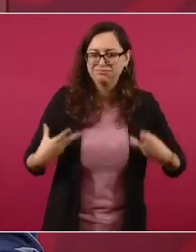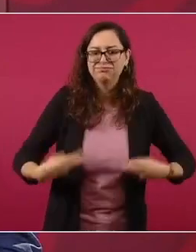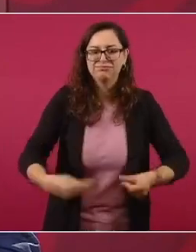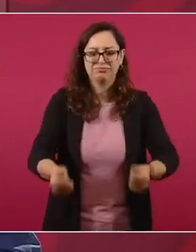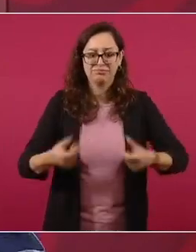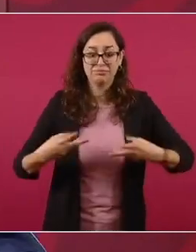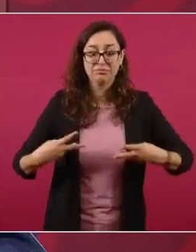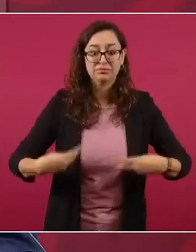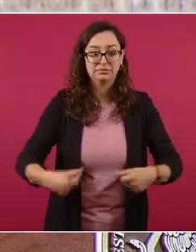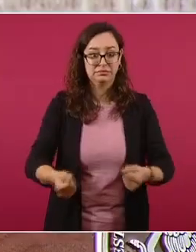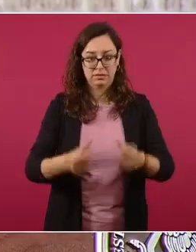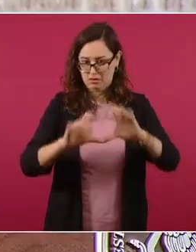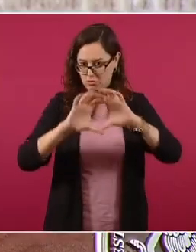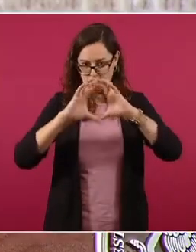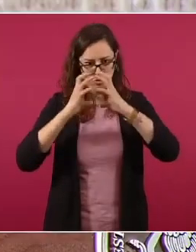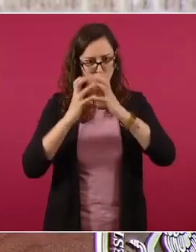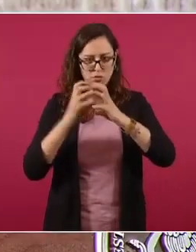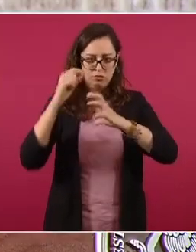de todo el mundo.